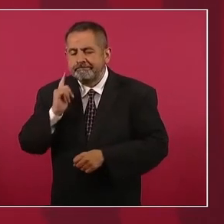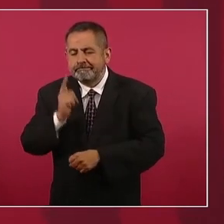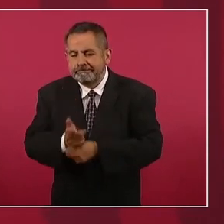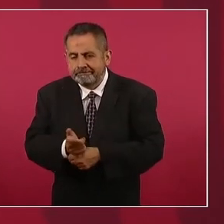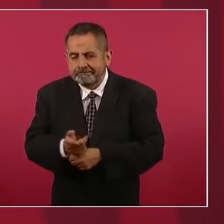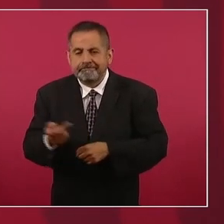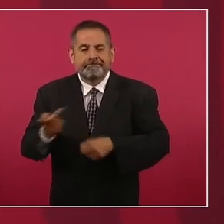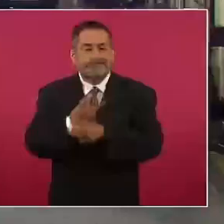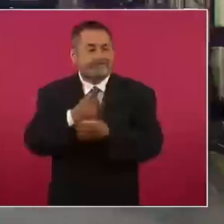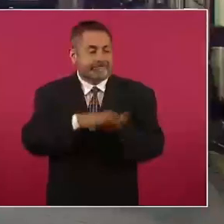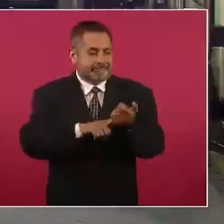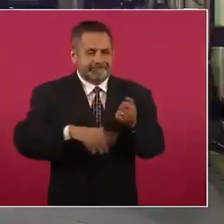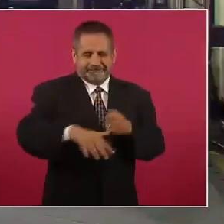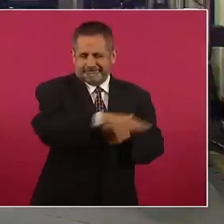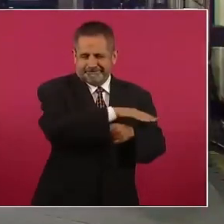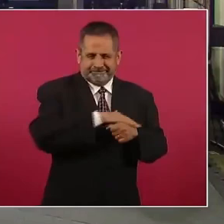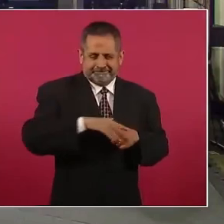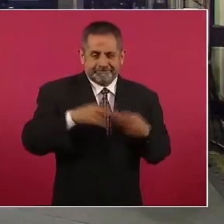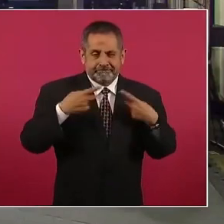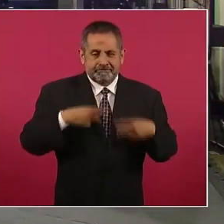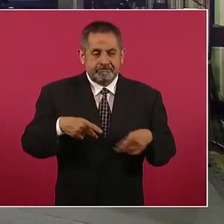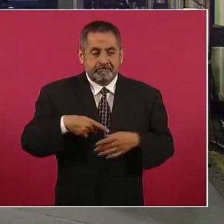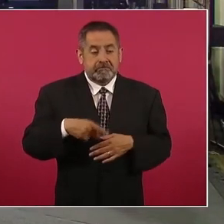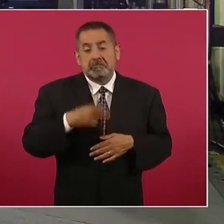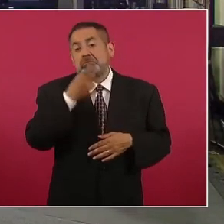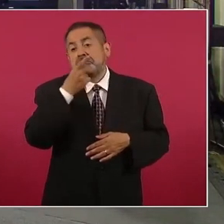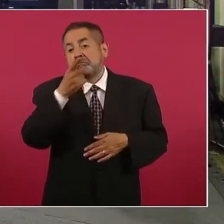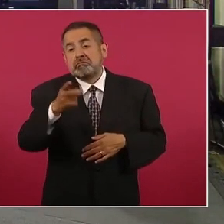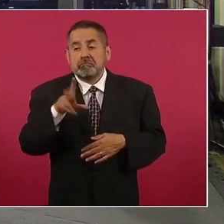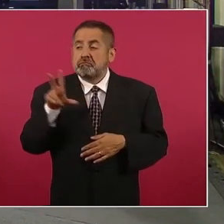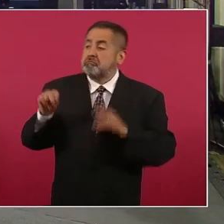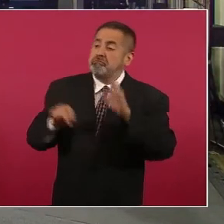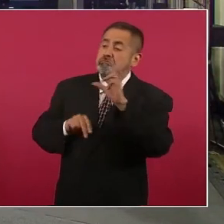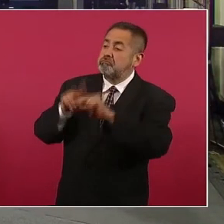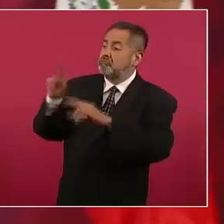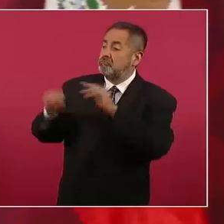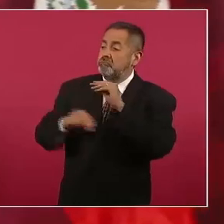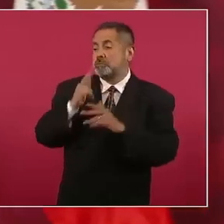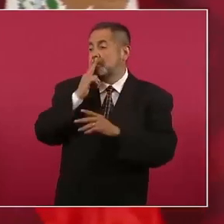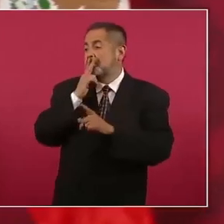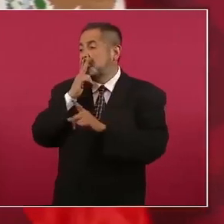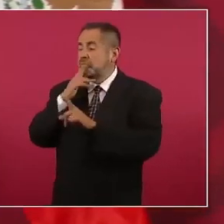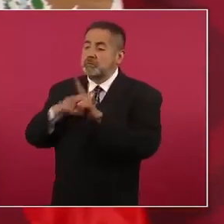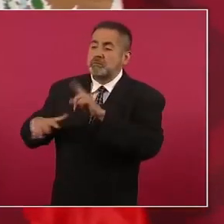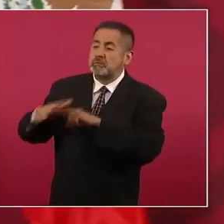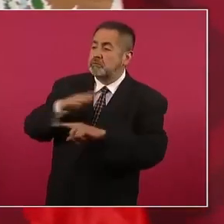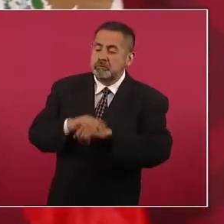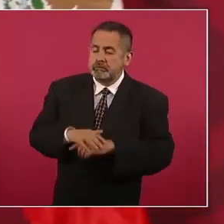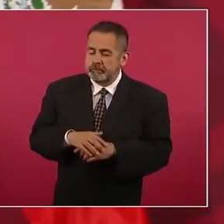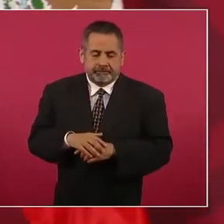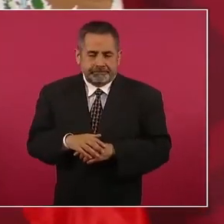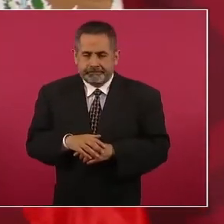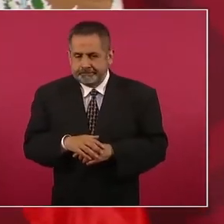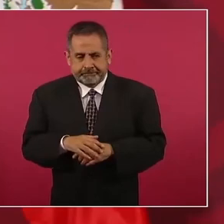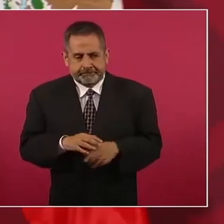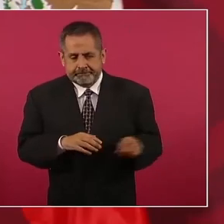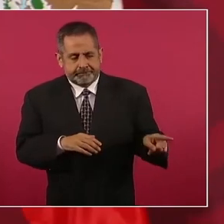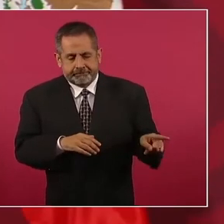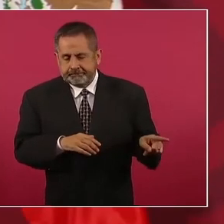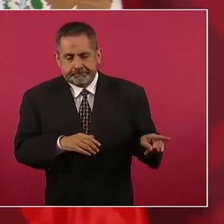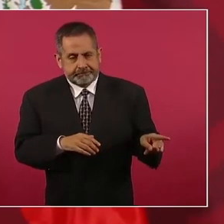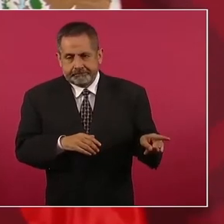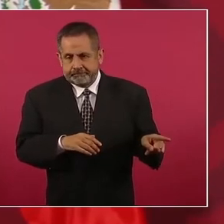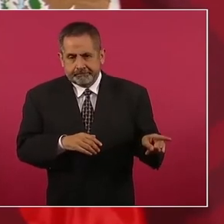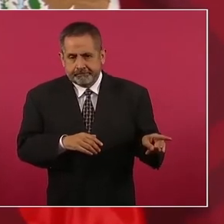los ambientalistas que no quieren el Tren Maya en esa zona no vieron lo de